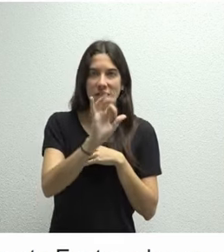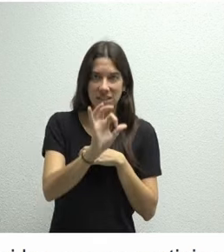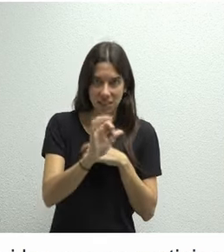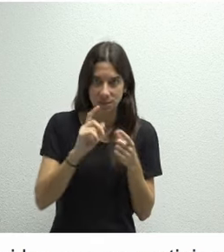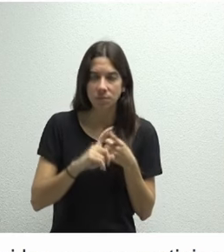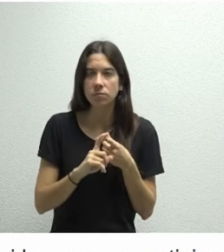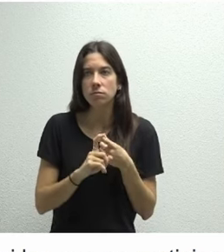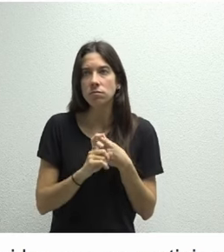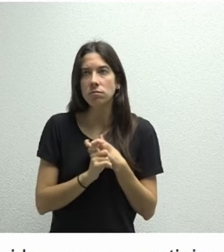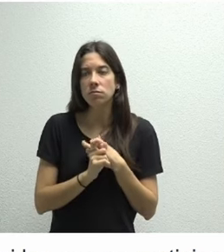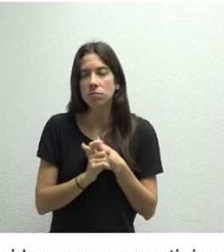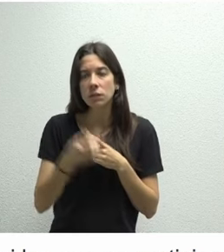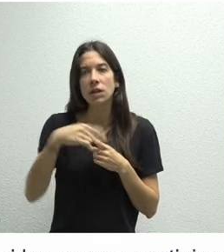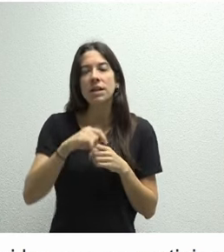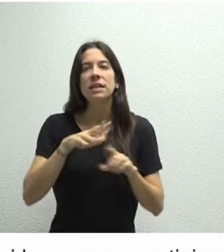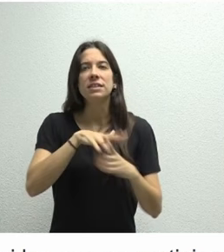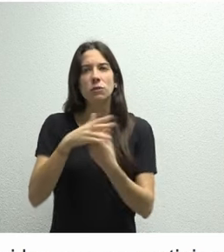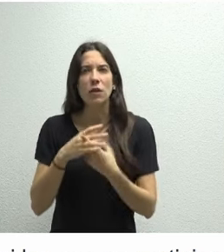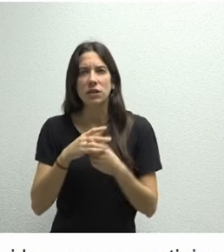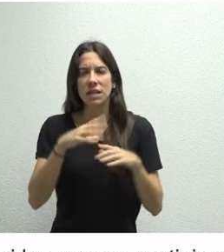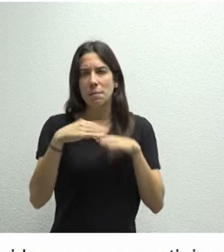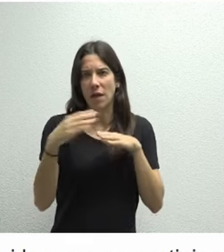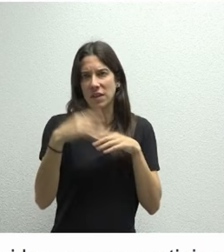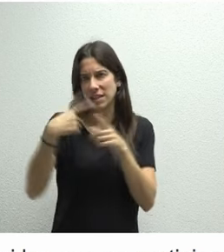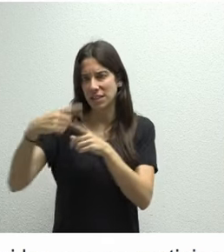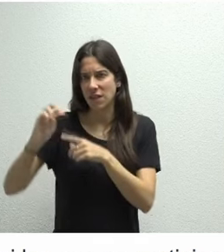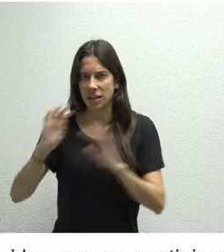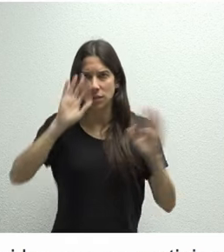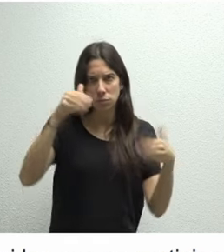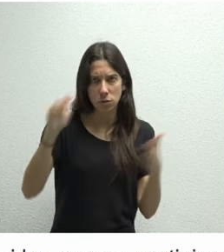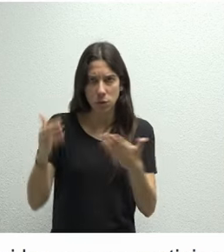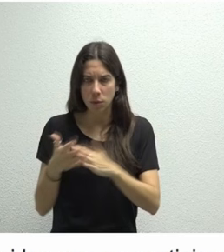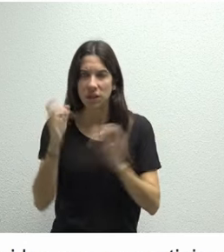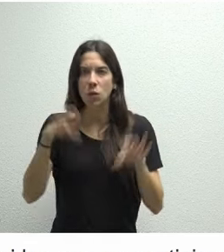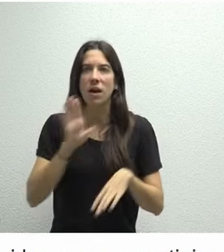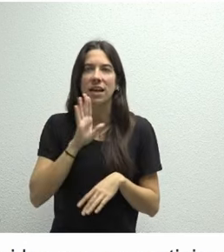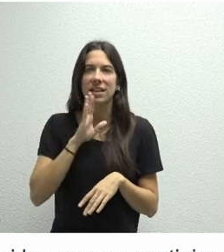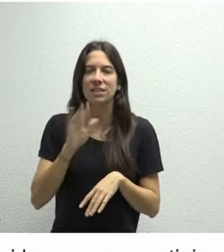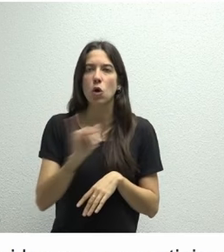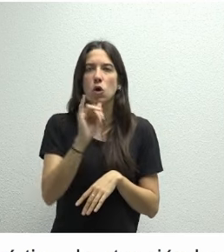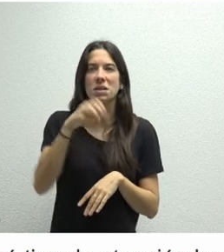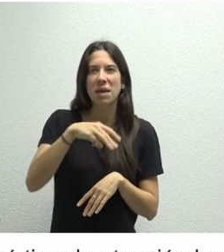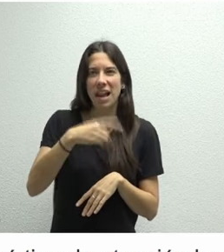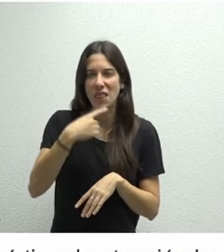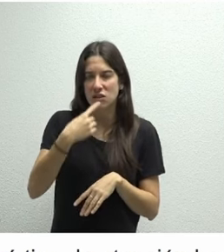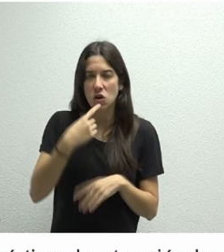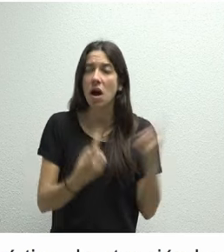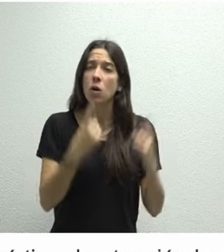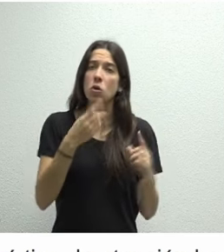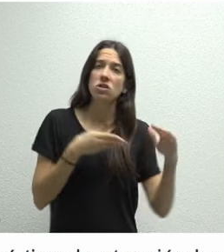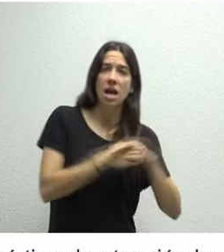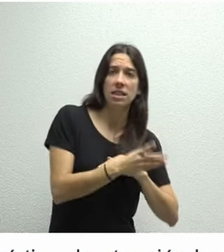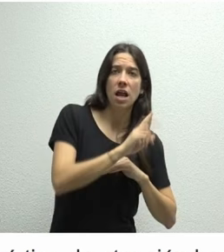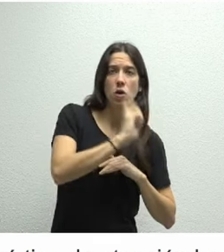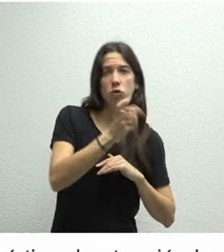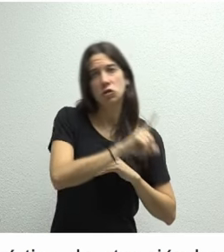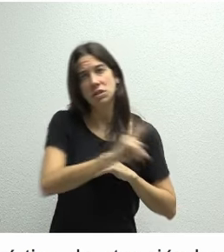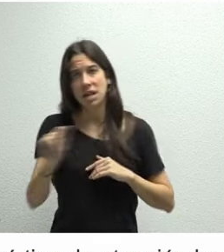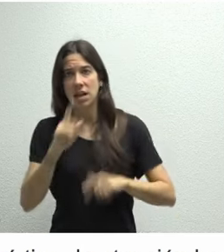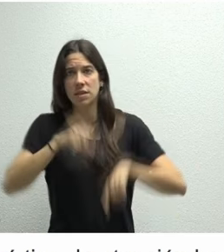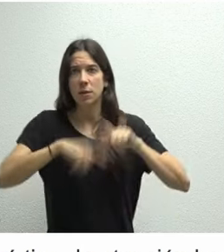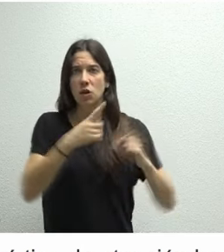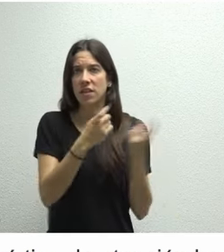abordamos situaciones de diferentes pacientes como bien ha dicho José Miguel unos van entrando otros van saliendo en función de de las necesidades que tienen